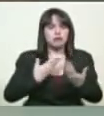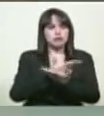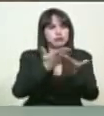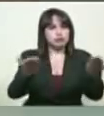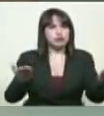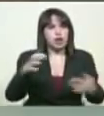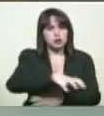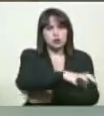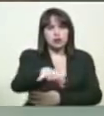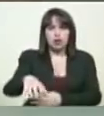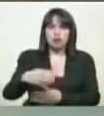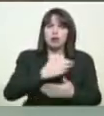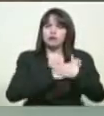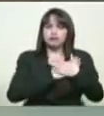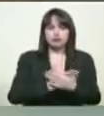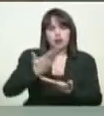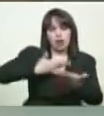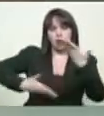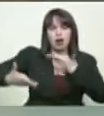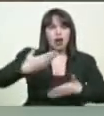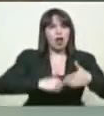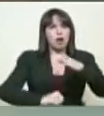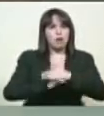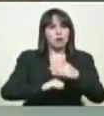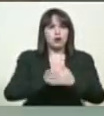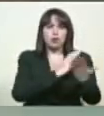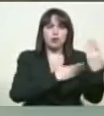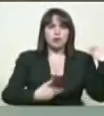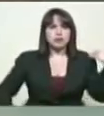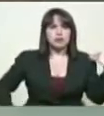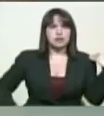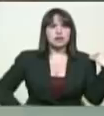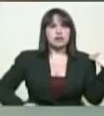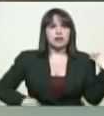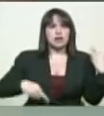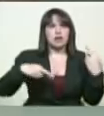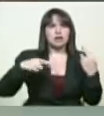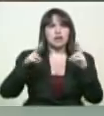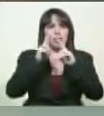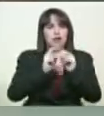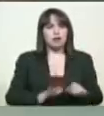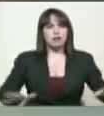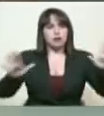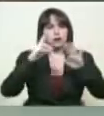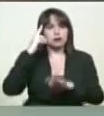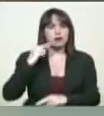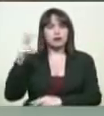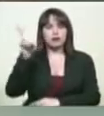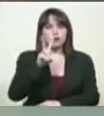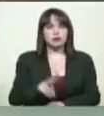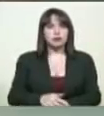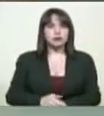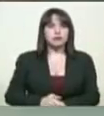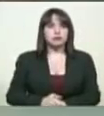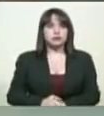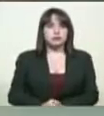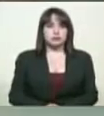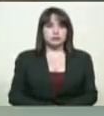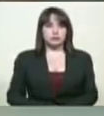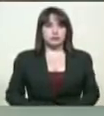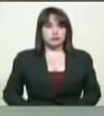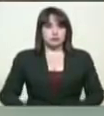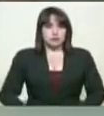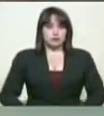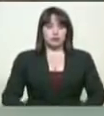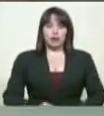como presidente de la república bolivariana de venezuela así que habiendo ya ha